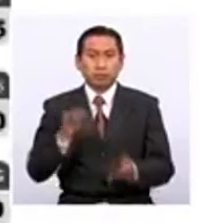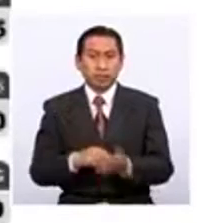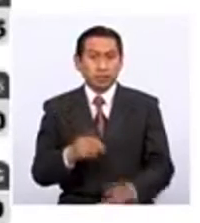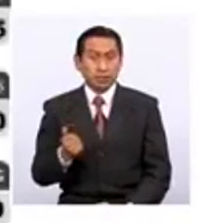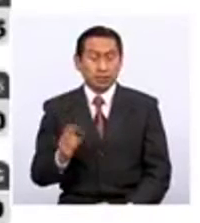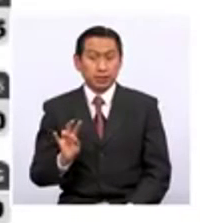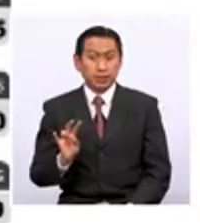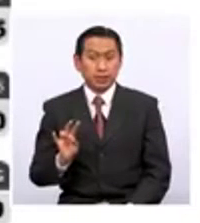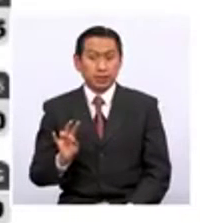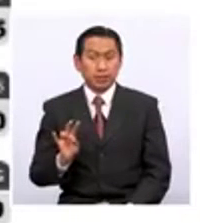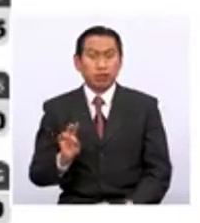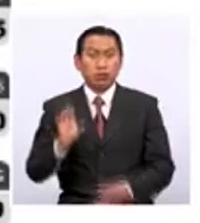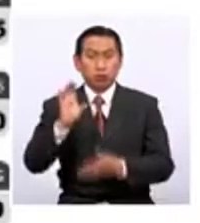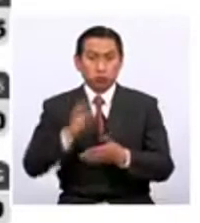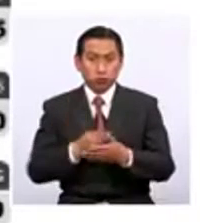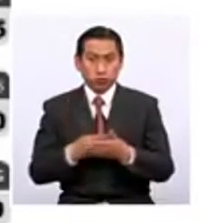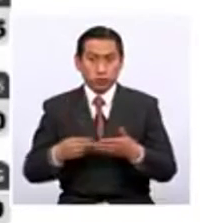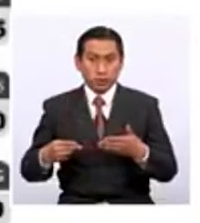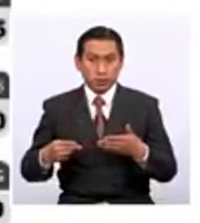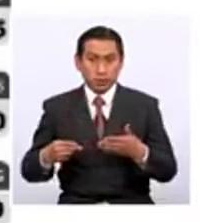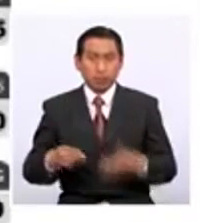7.017. Chuquisaca,